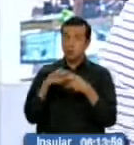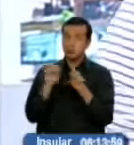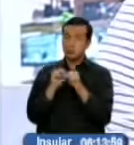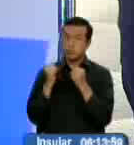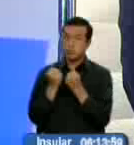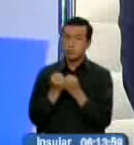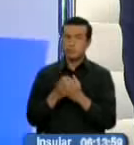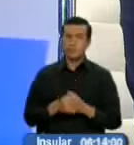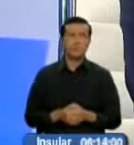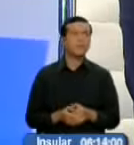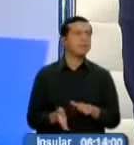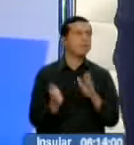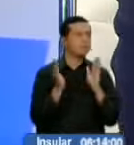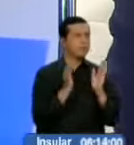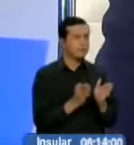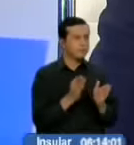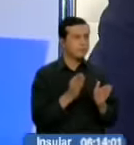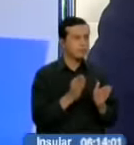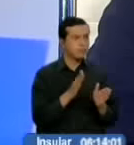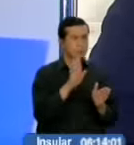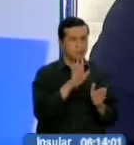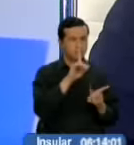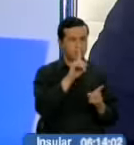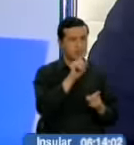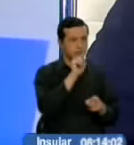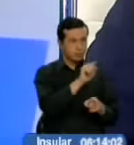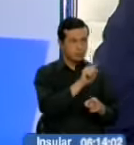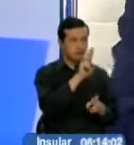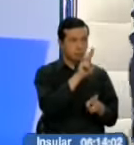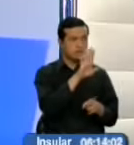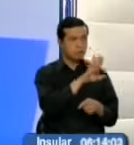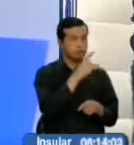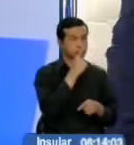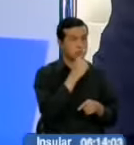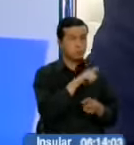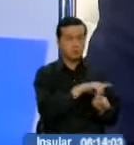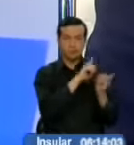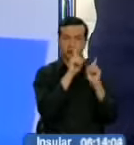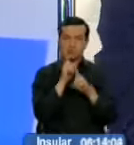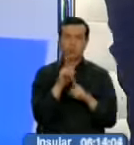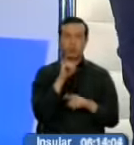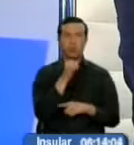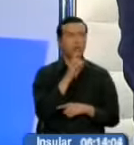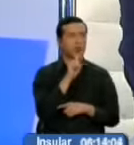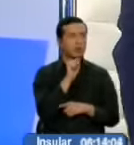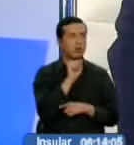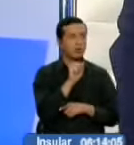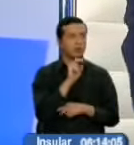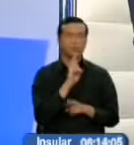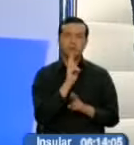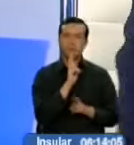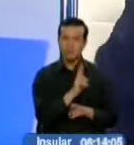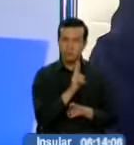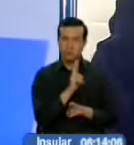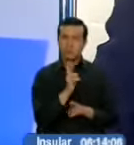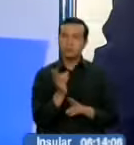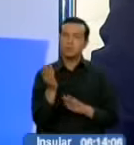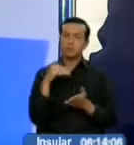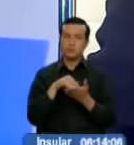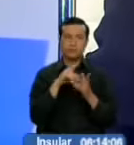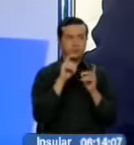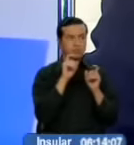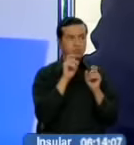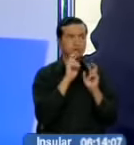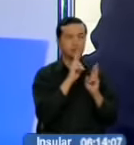sociales. Basado en eso, me reservo una pregunta por ese tema que me parece interesante. Voy a Juan Carlos Aldaz para que pueda responder y después vuelvo con la pregunta